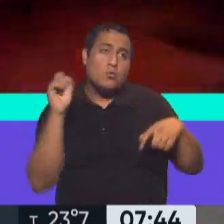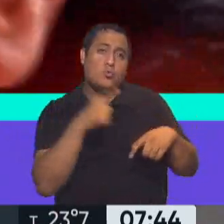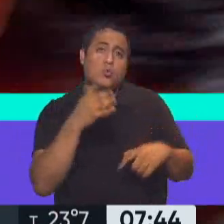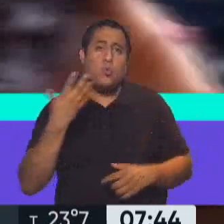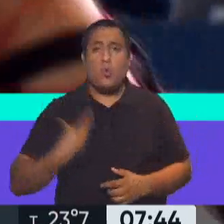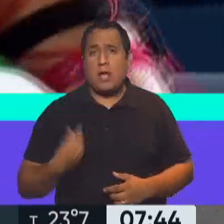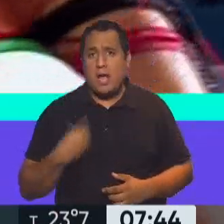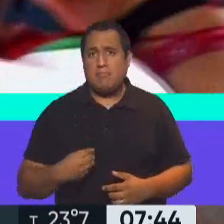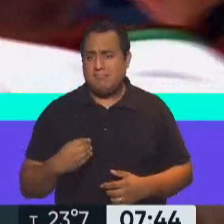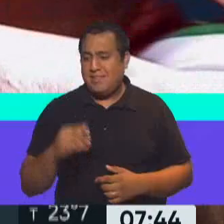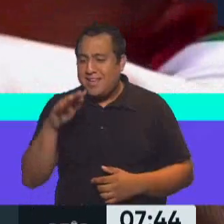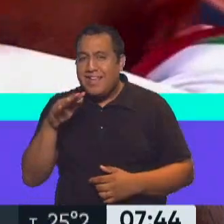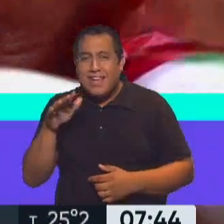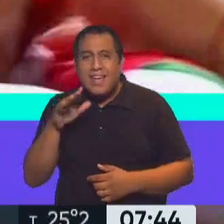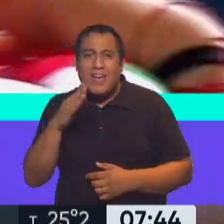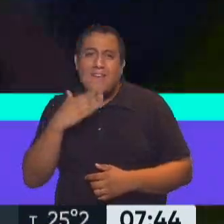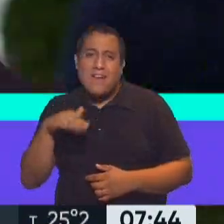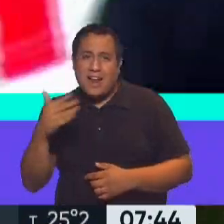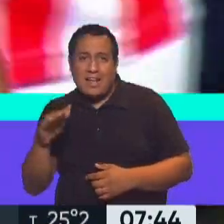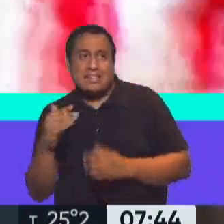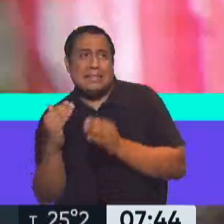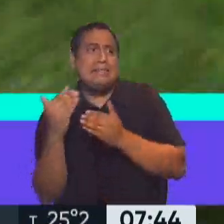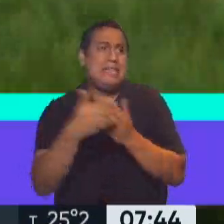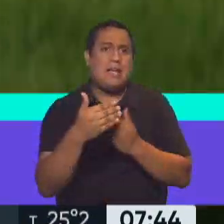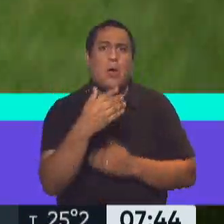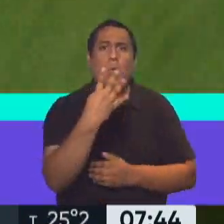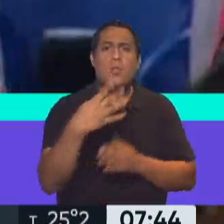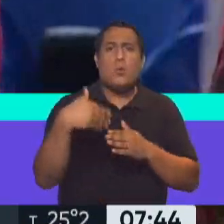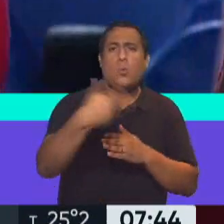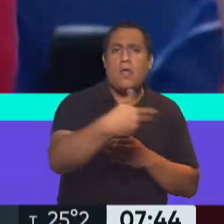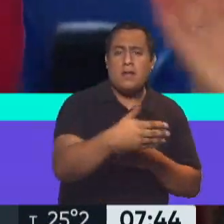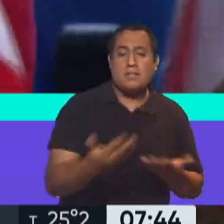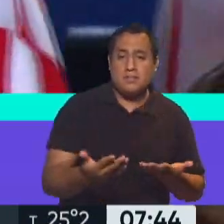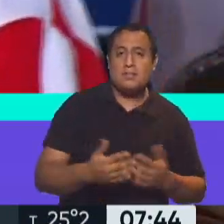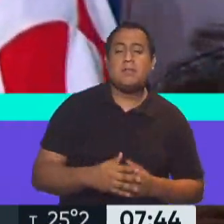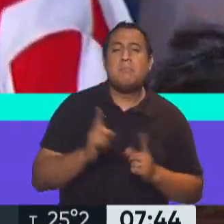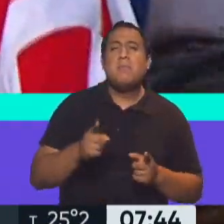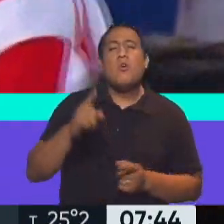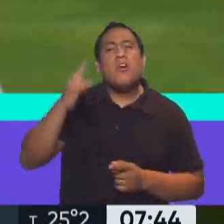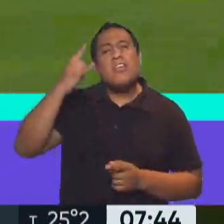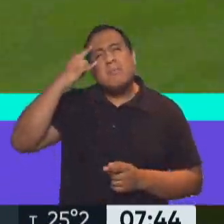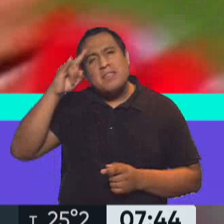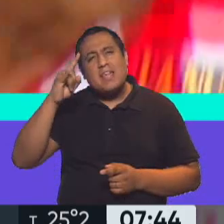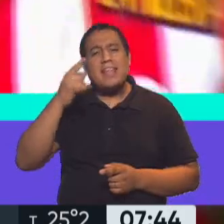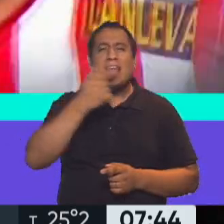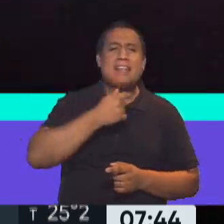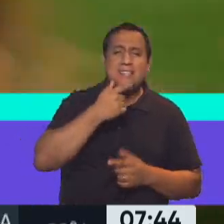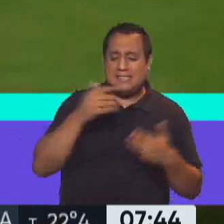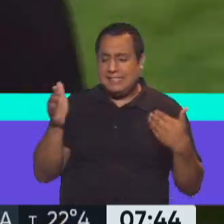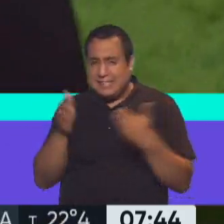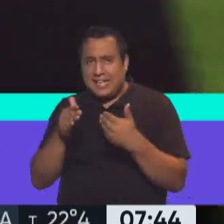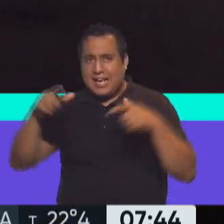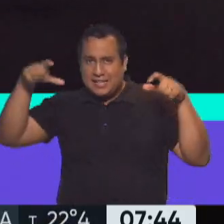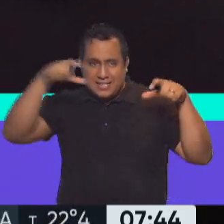primera división. Cuatro cuadras. Exactamente. Pegadito. Mirá, la misma relación prácticamente que Independiente y Racing, creo que hasta menor. Sí, le mandamos más cerca